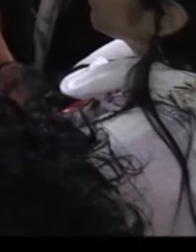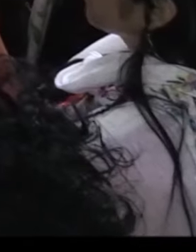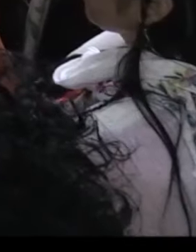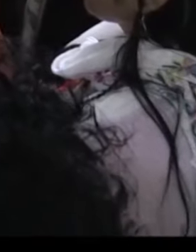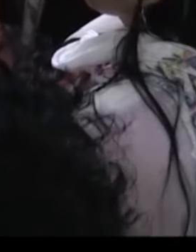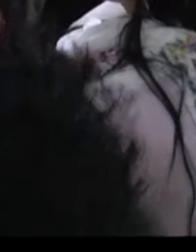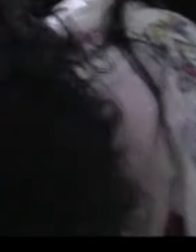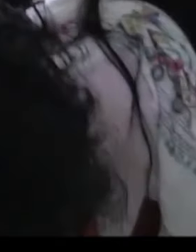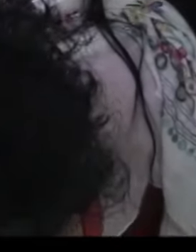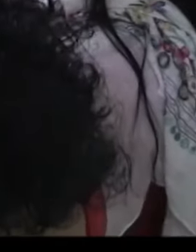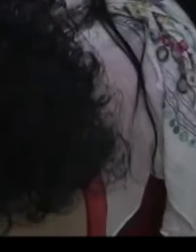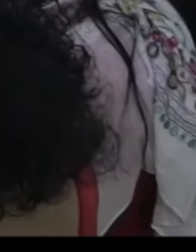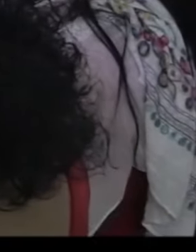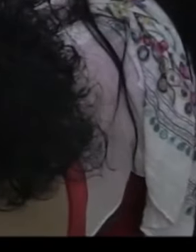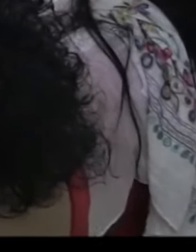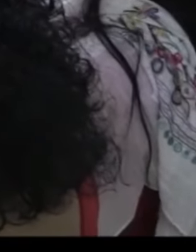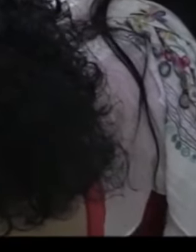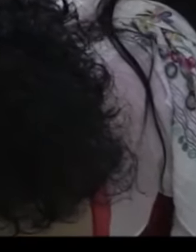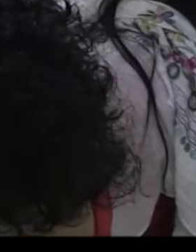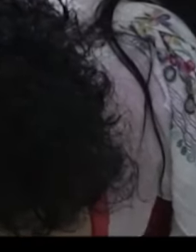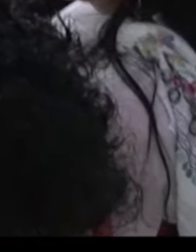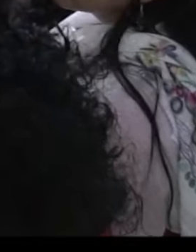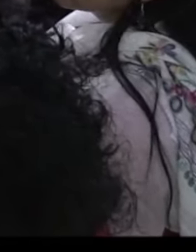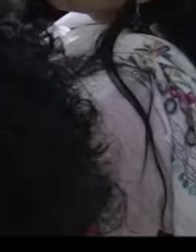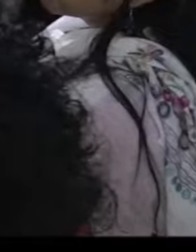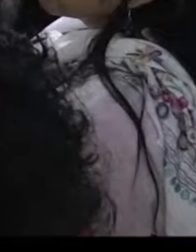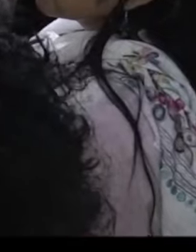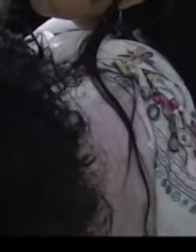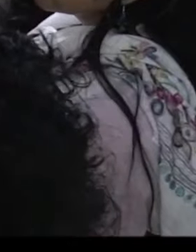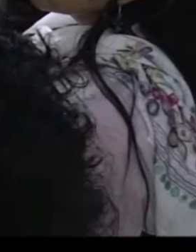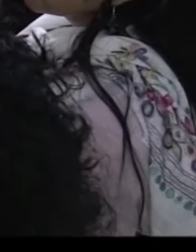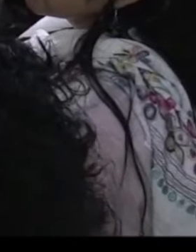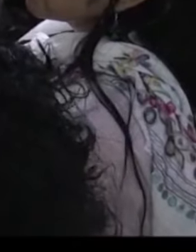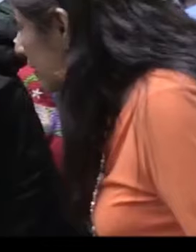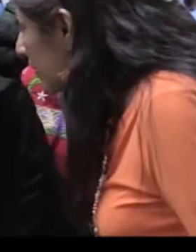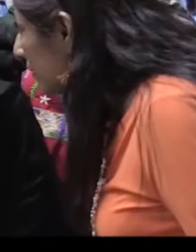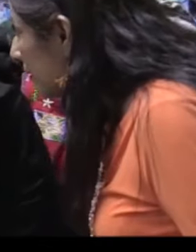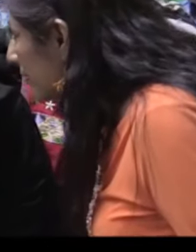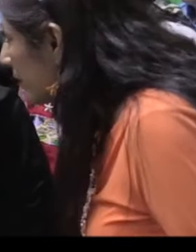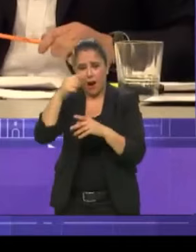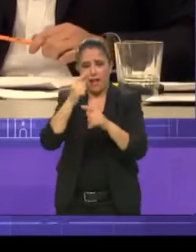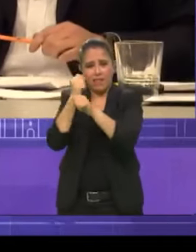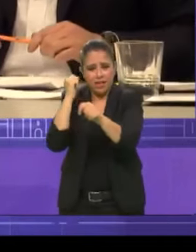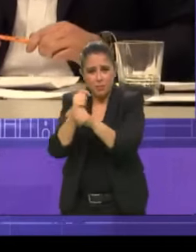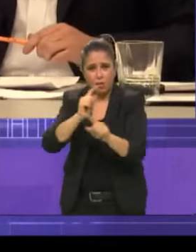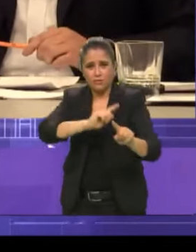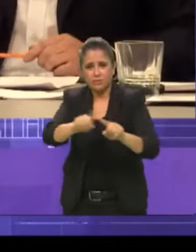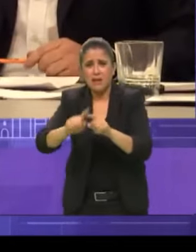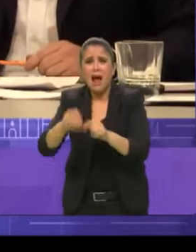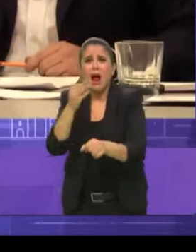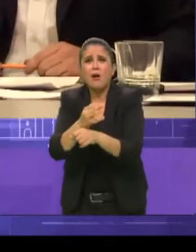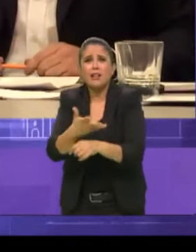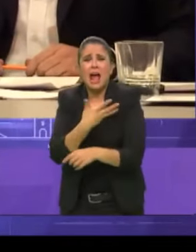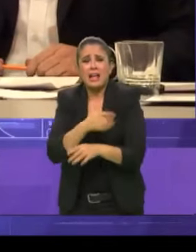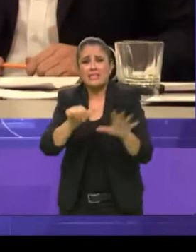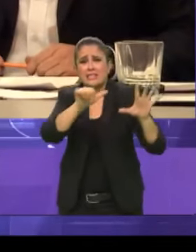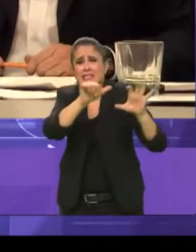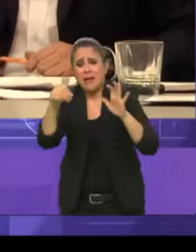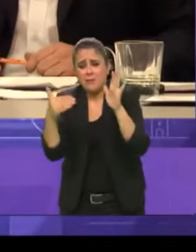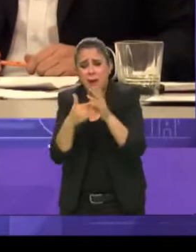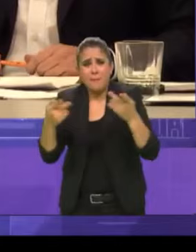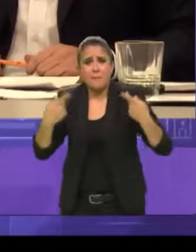brugada y Morena en general deben superar Si queremos avanzar y vivir en democracia hoy tenemos 600,000